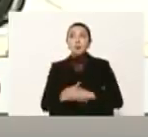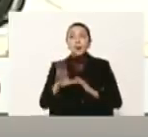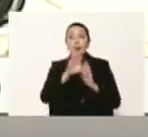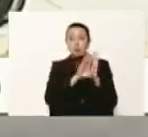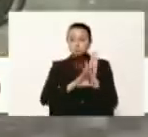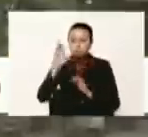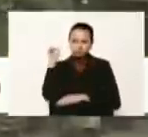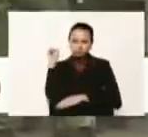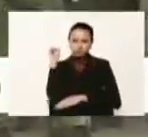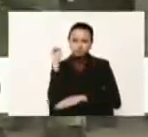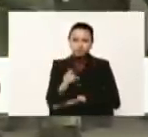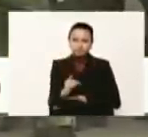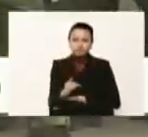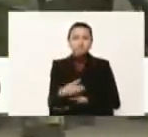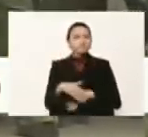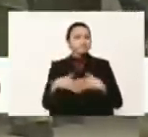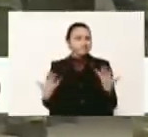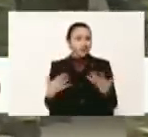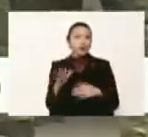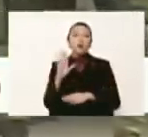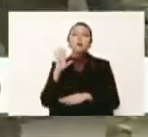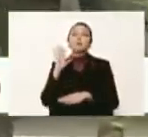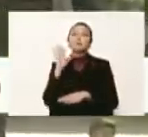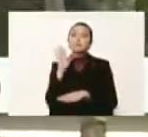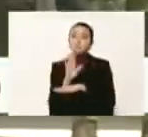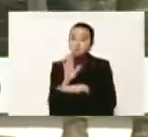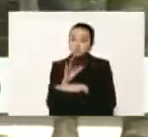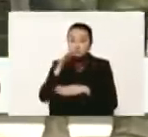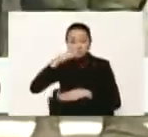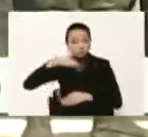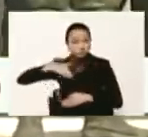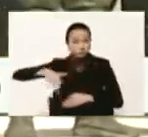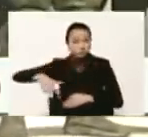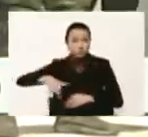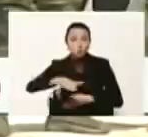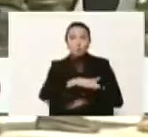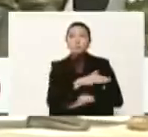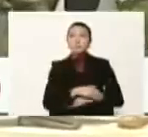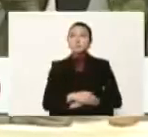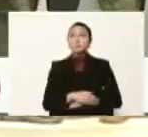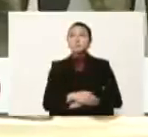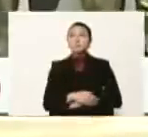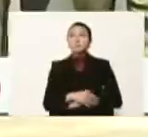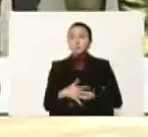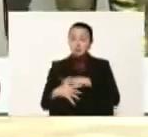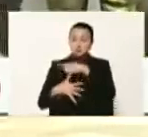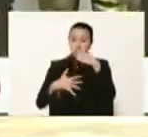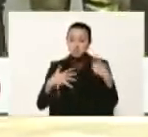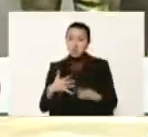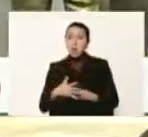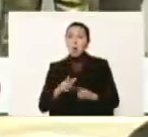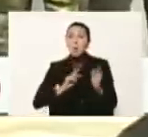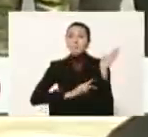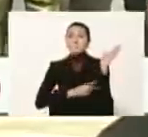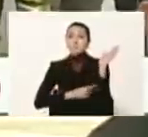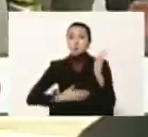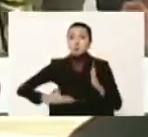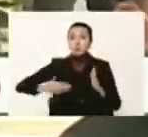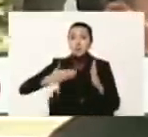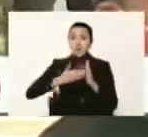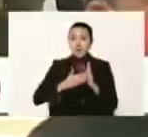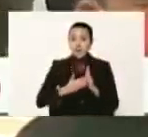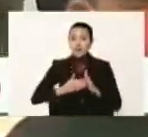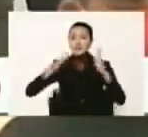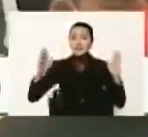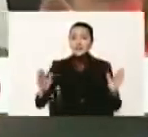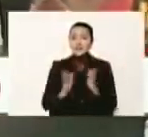constitucional de que tenemos que proteger a nuestro pueblo. Las cinco parroquias afectadas, Santa